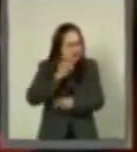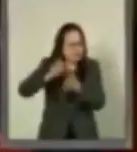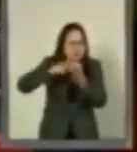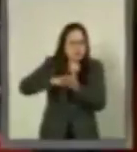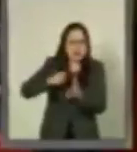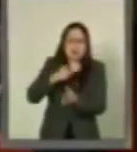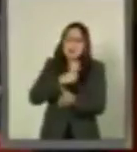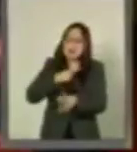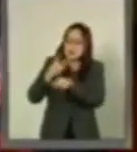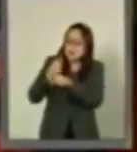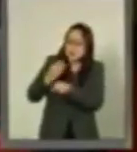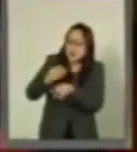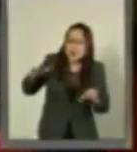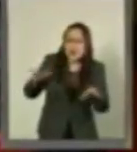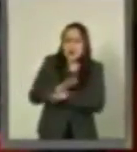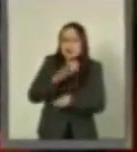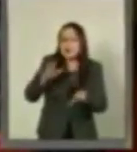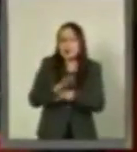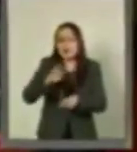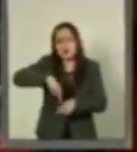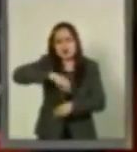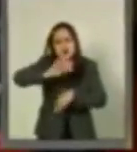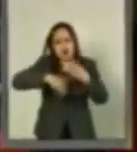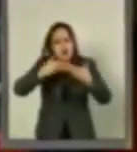otra modificación y siempre hay la apertura de todos.